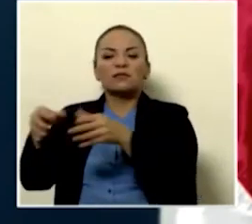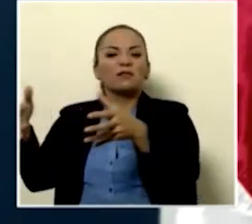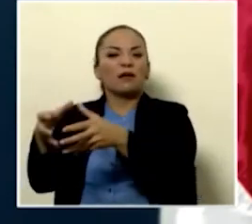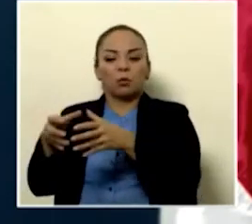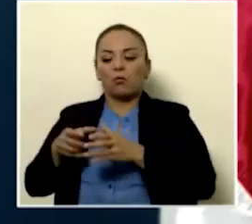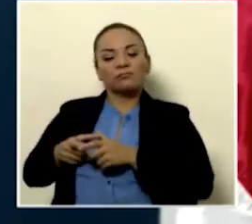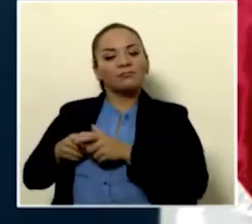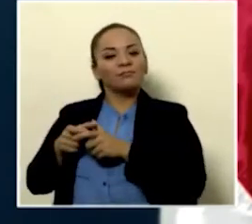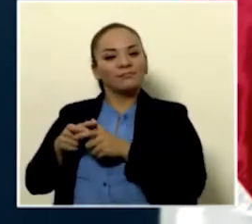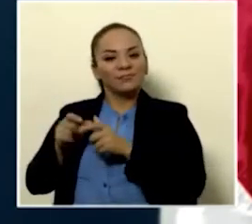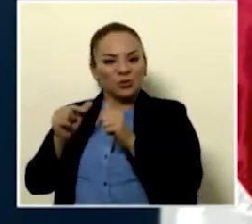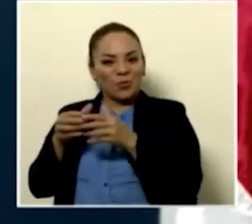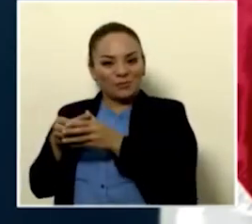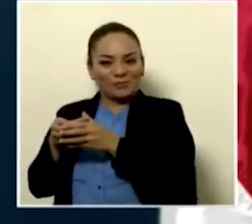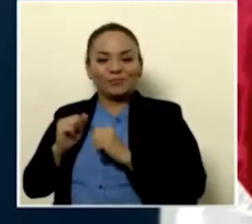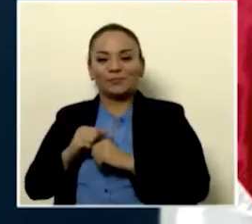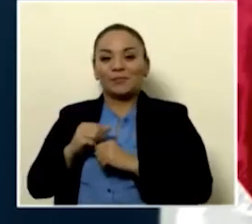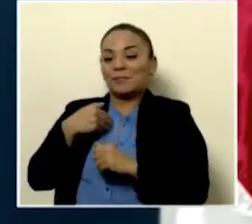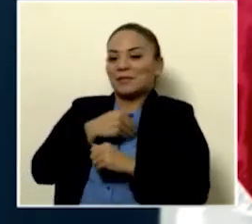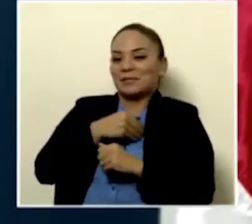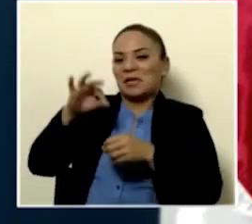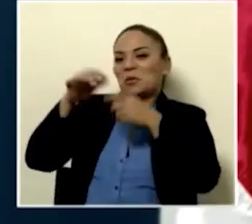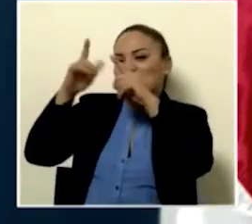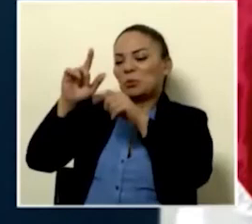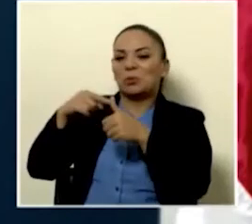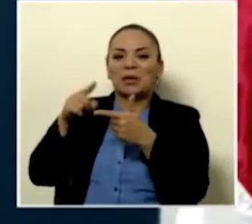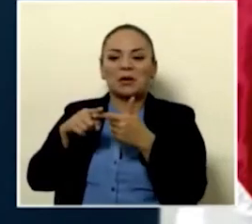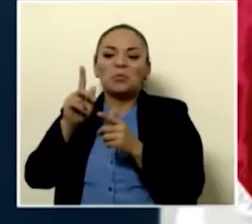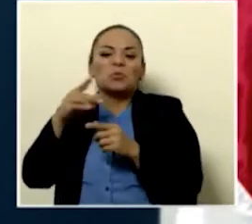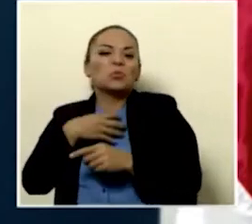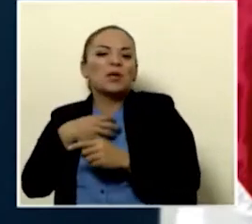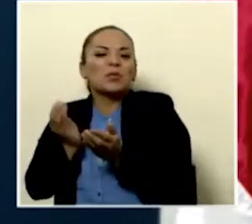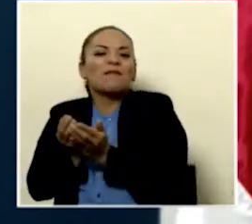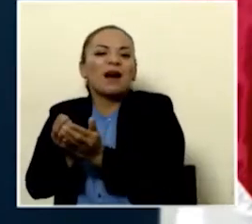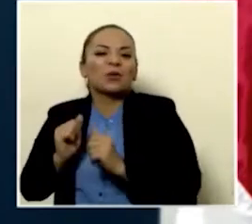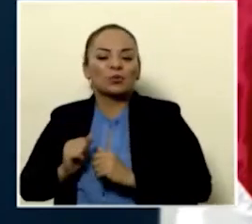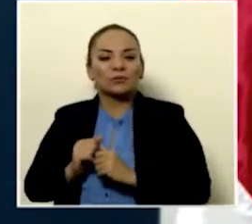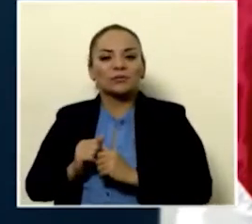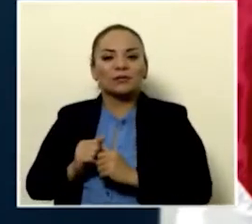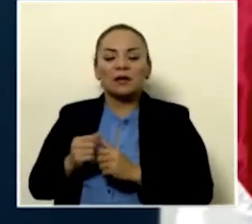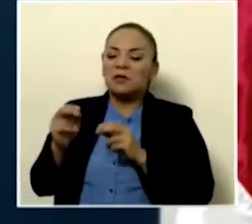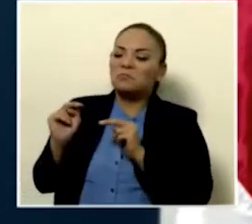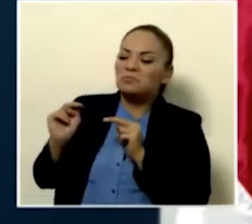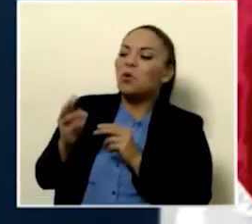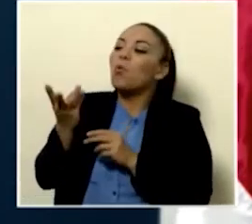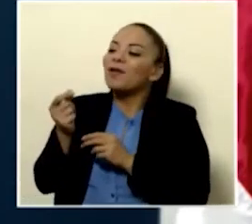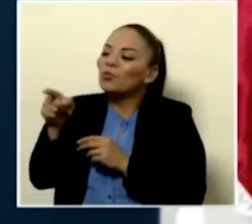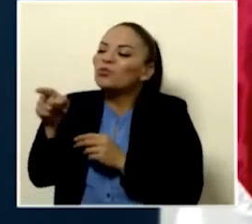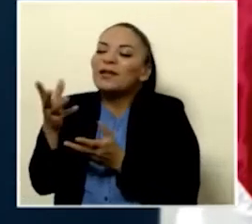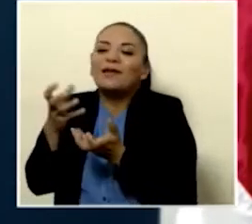¿verdad? Así era. Ministro de Agricultura y un armador de barcos, un dueño, ¿de cuánto quiere pagar? Y